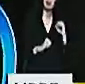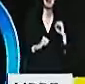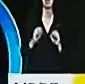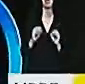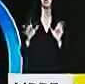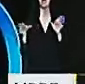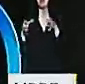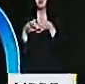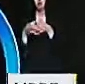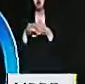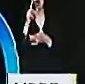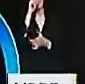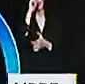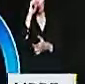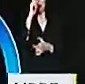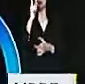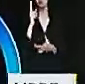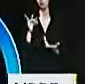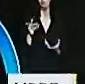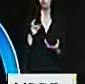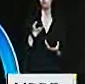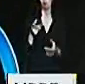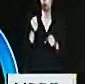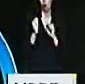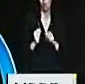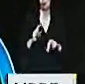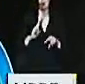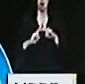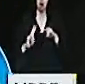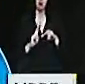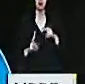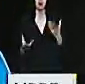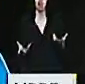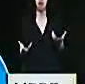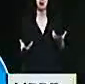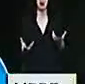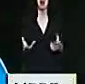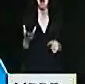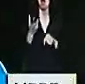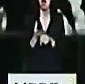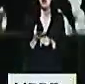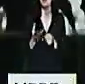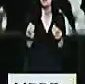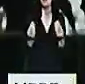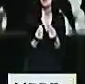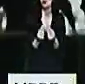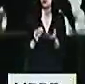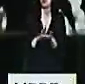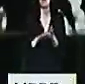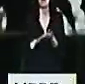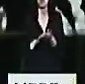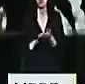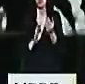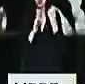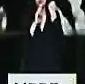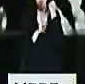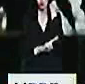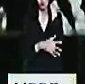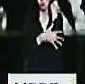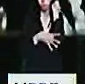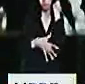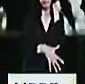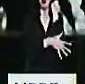a nivel hospitales. Creo que hay incentivos, lo hablaba May de alguna manera, creo que hay condiciones, creo que hay mucho que, por ejemplo, el sur puede ofrecer más